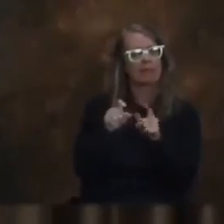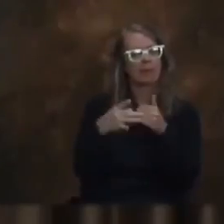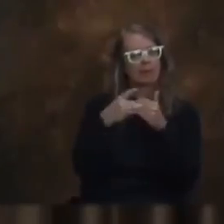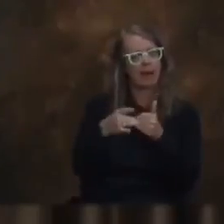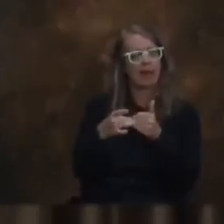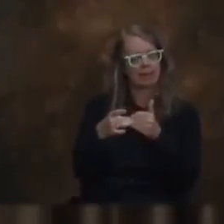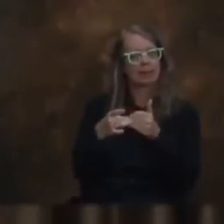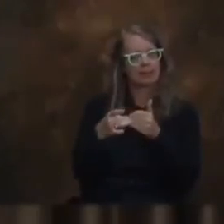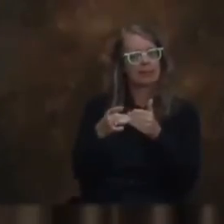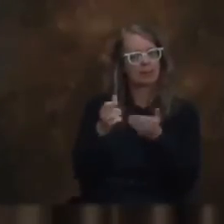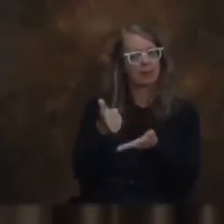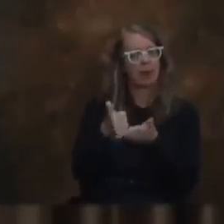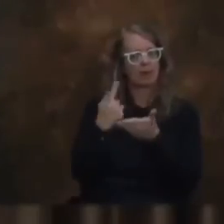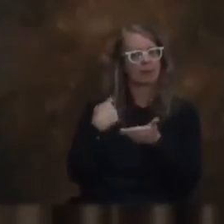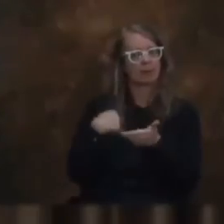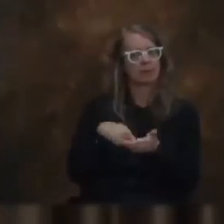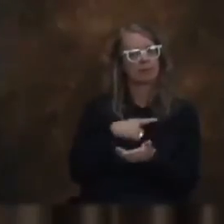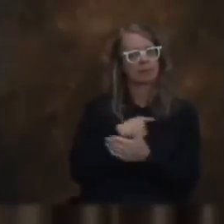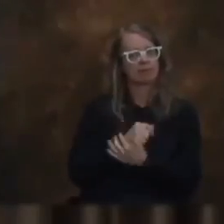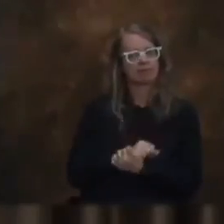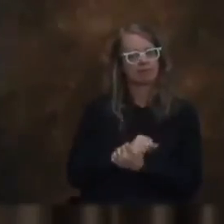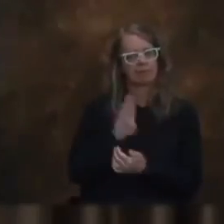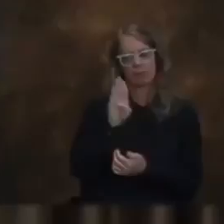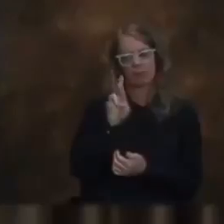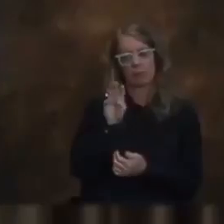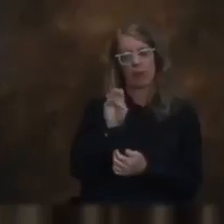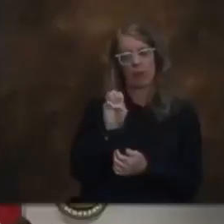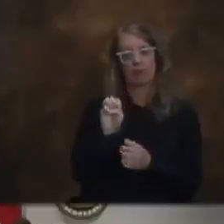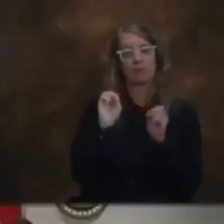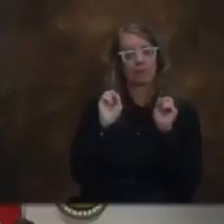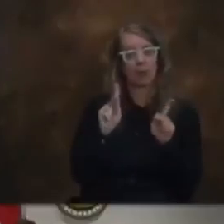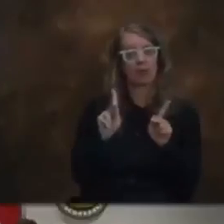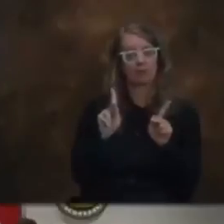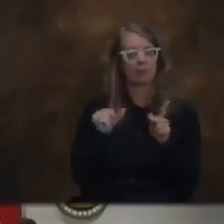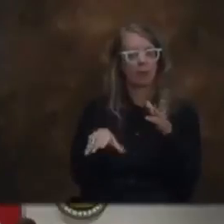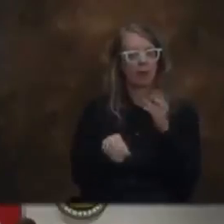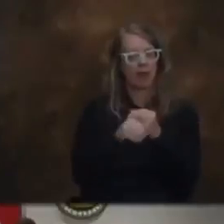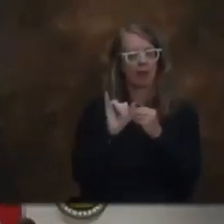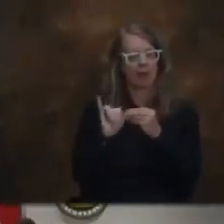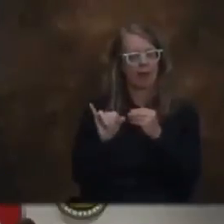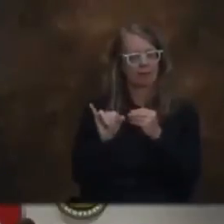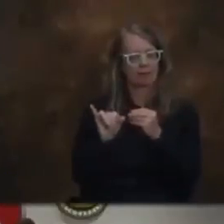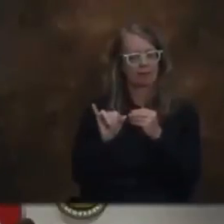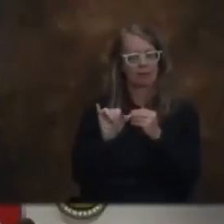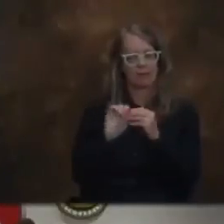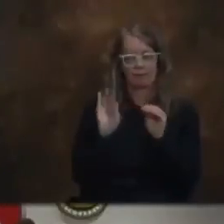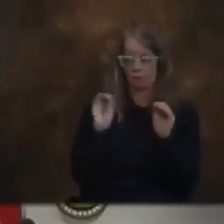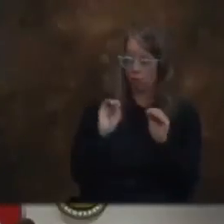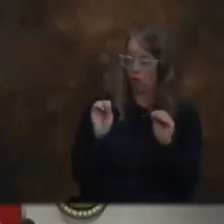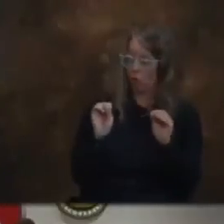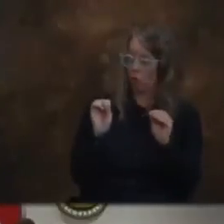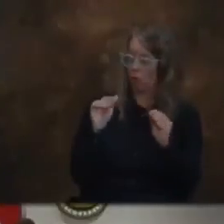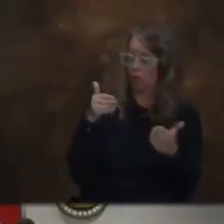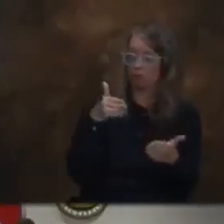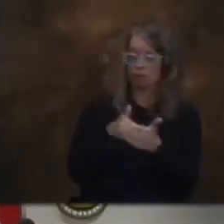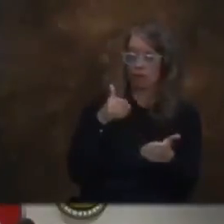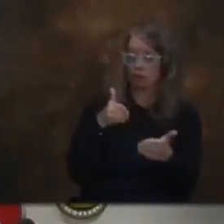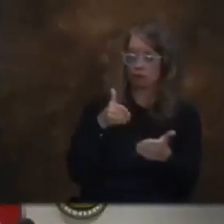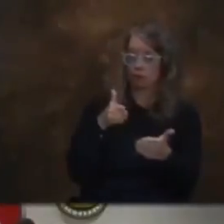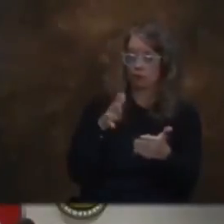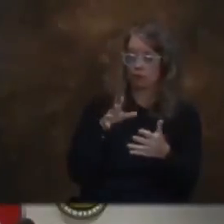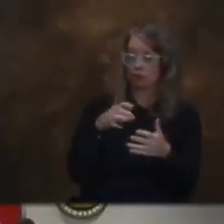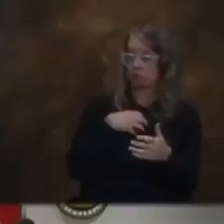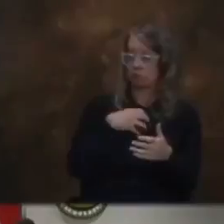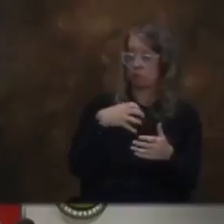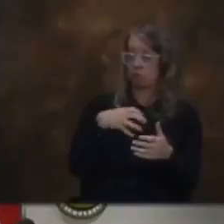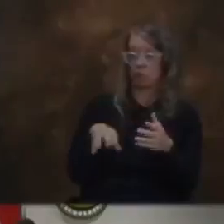entonces vamos a añadir a eso si no hay objeción vamos a tener conversación con